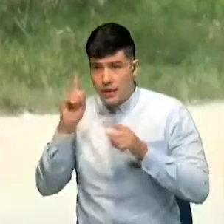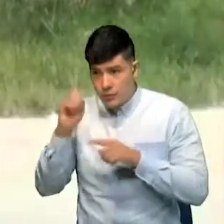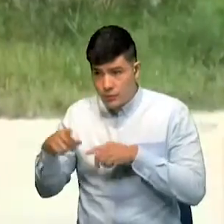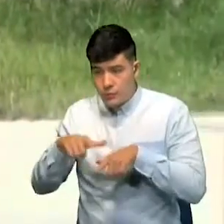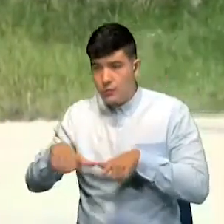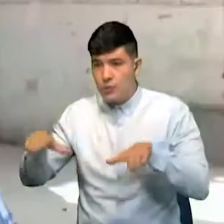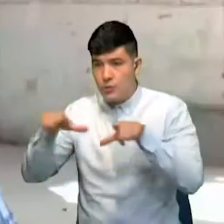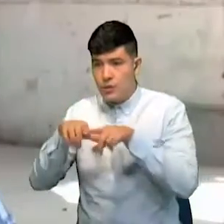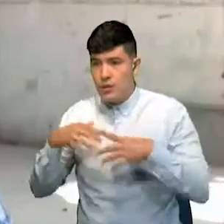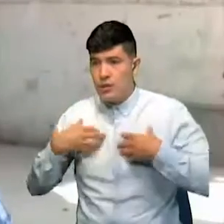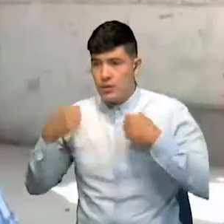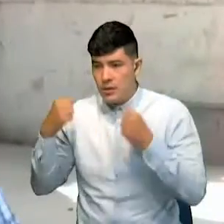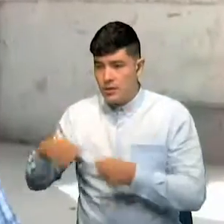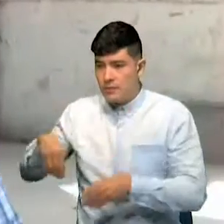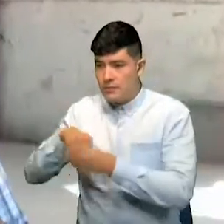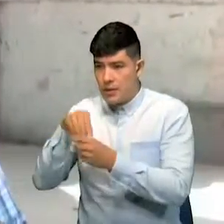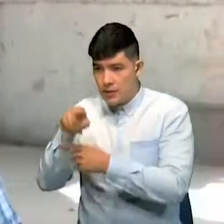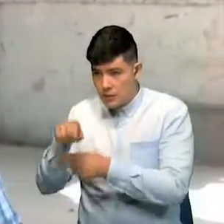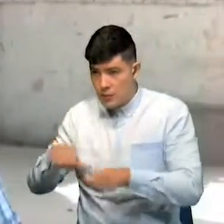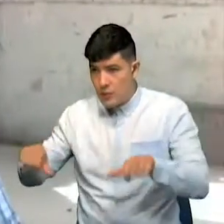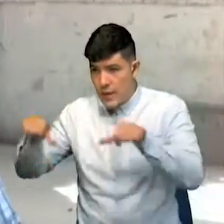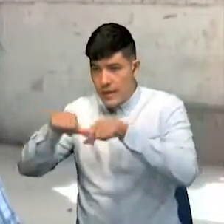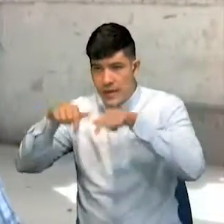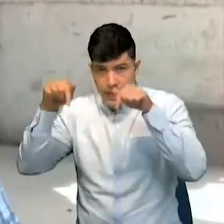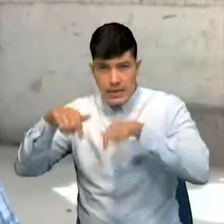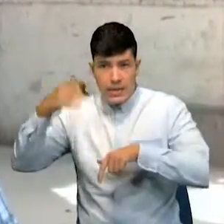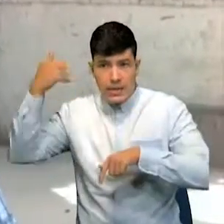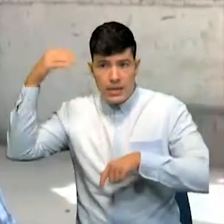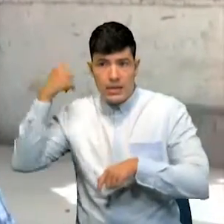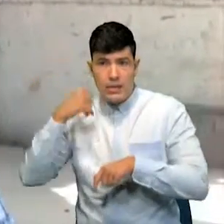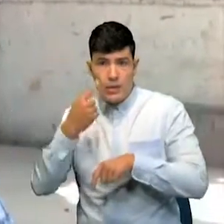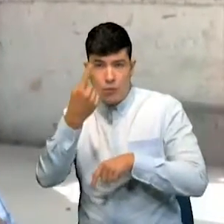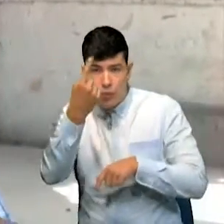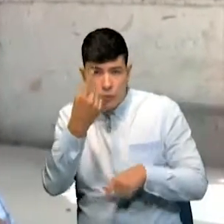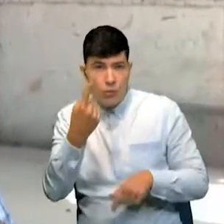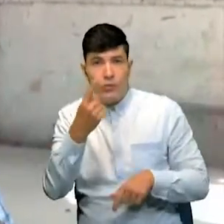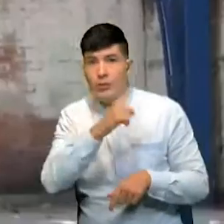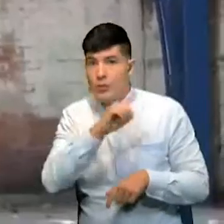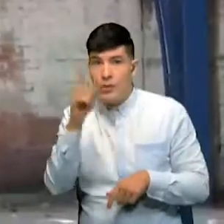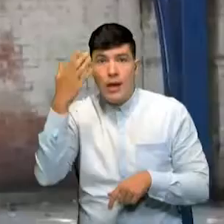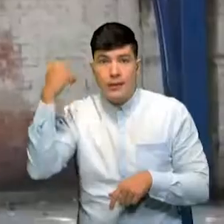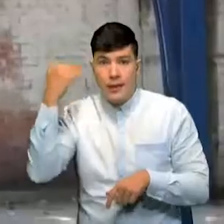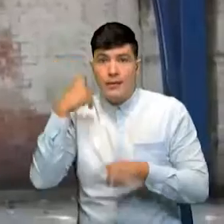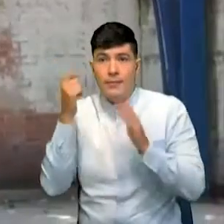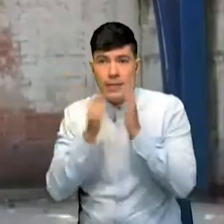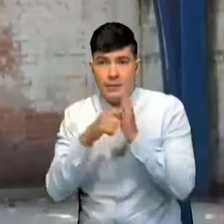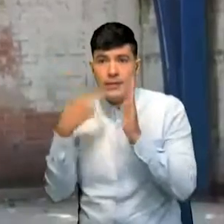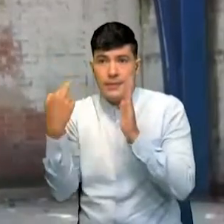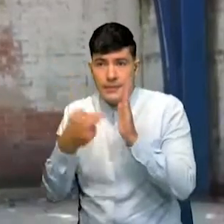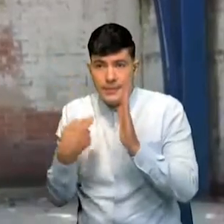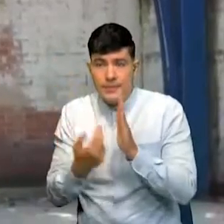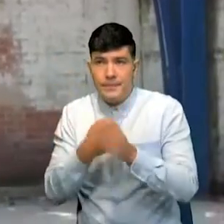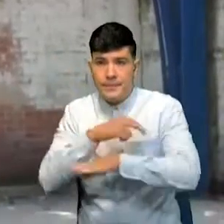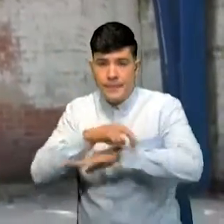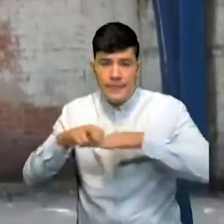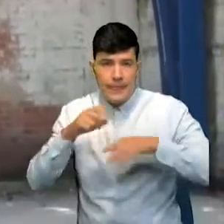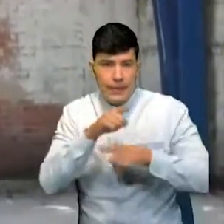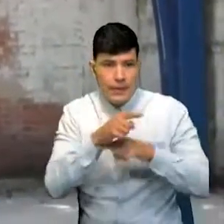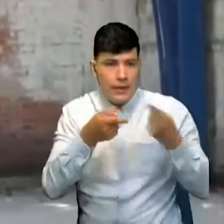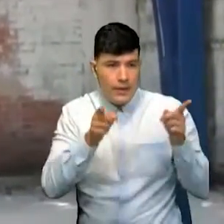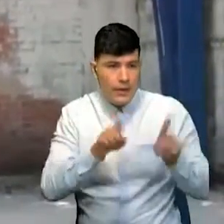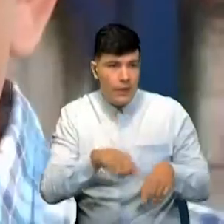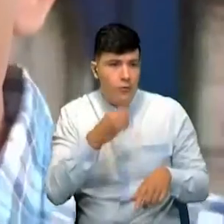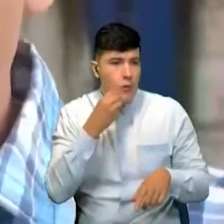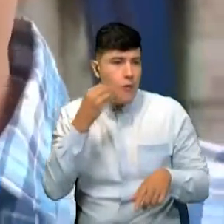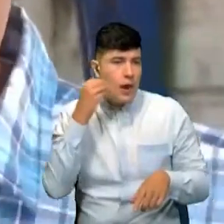pertenece a este este sector han habido 11 en los varios hurtos también en el hogar de los abuelos